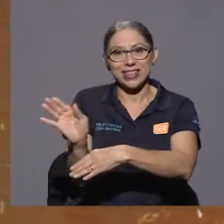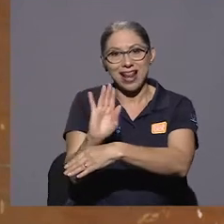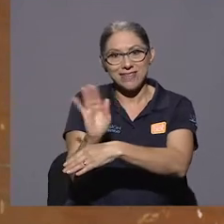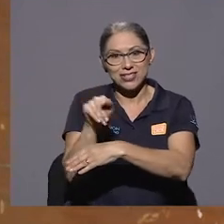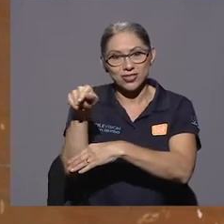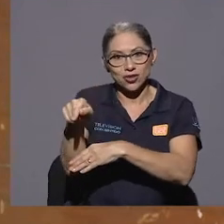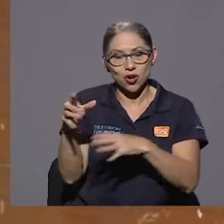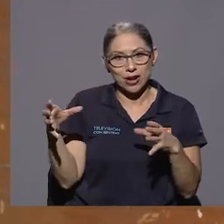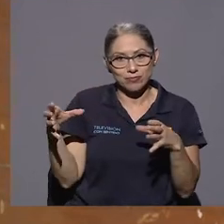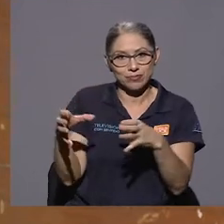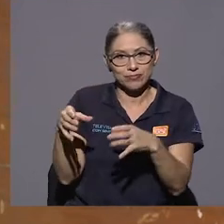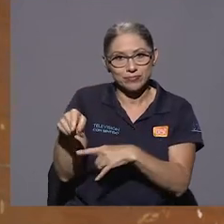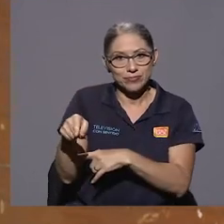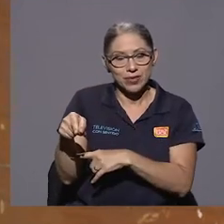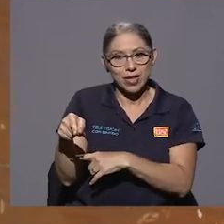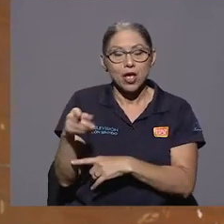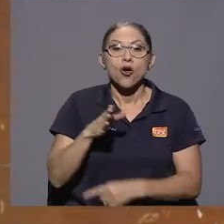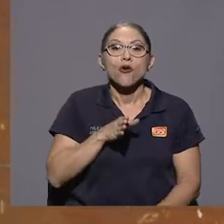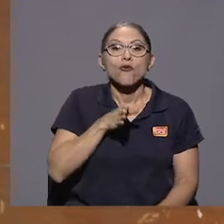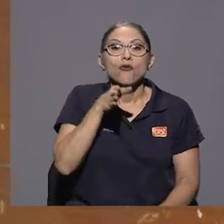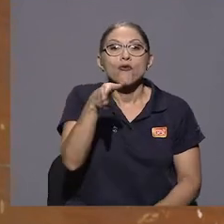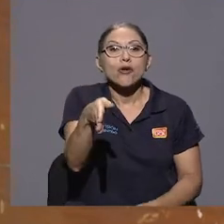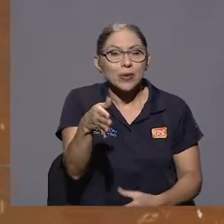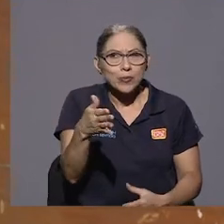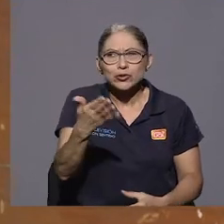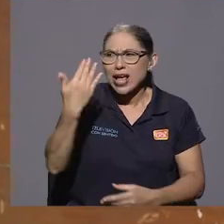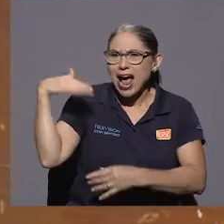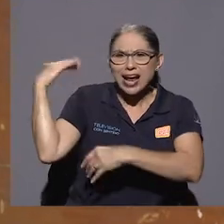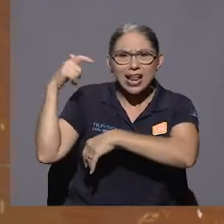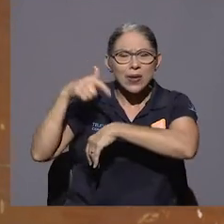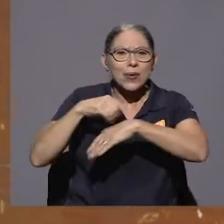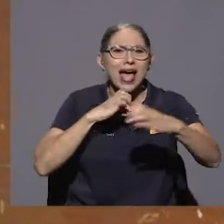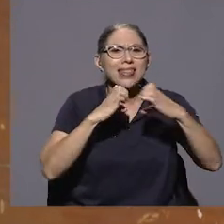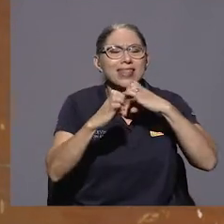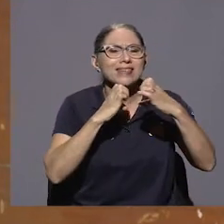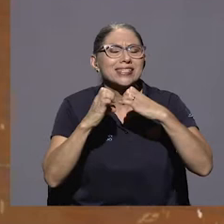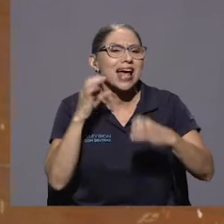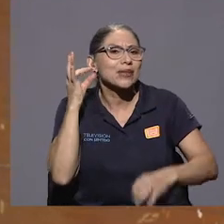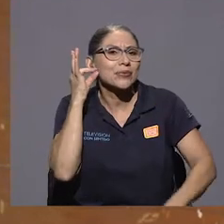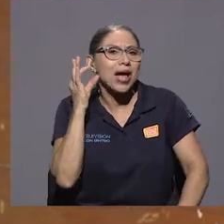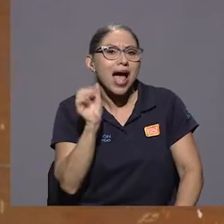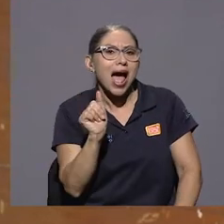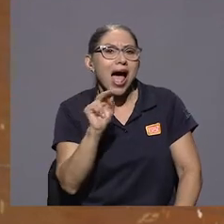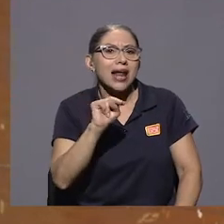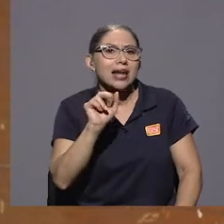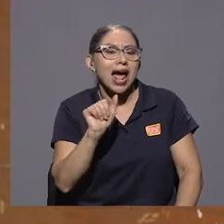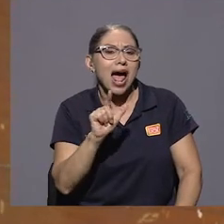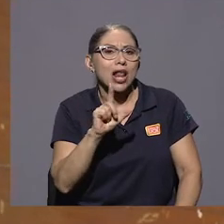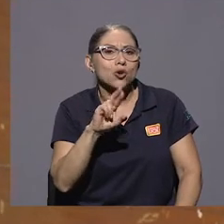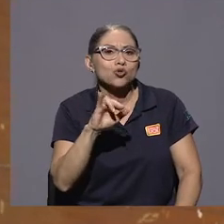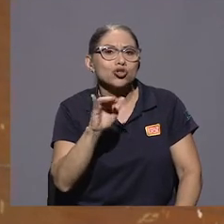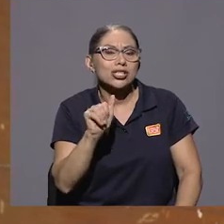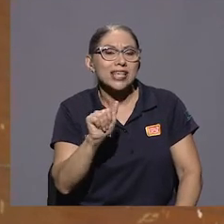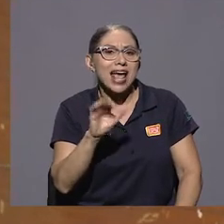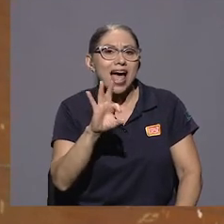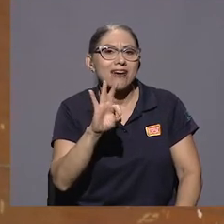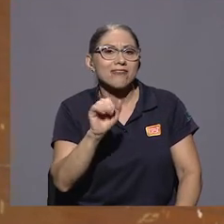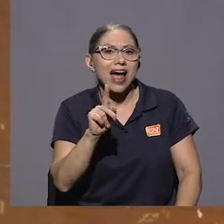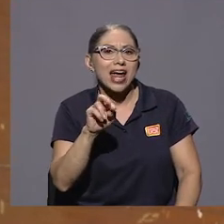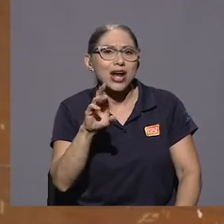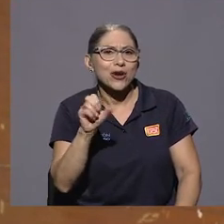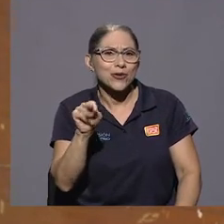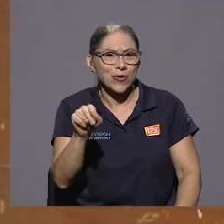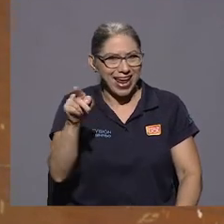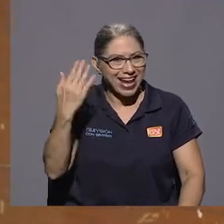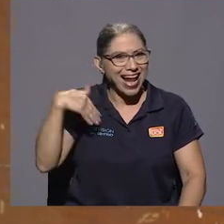televisora. Y entonces fuimos a entrevistar, en esa época, Ana Lucía Faerron era la directora. Te estoy hablando